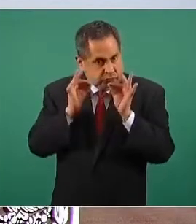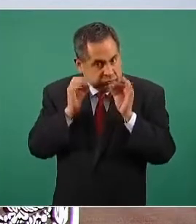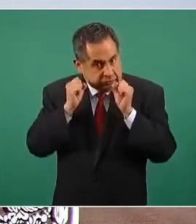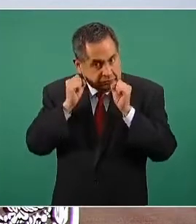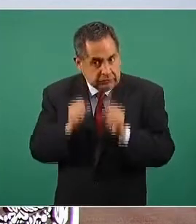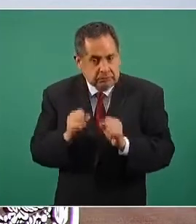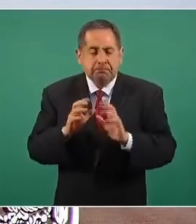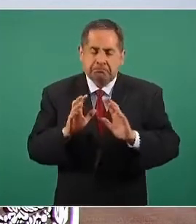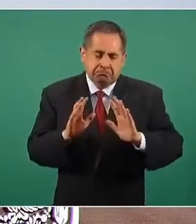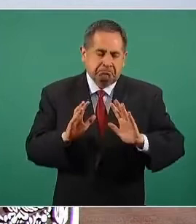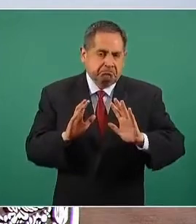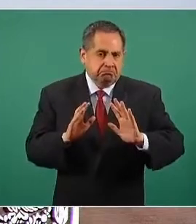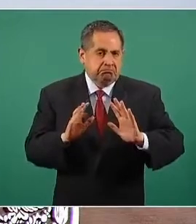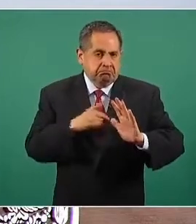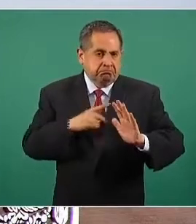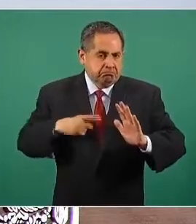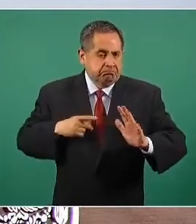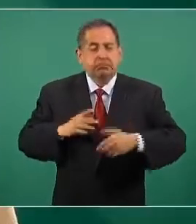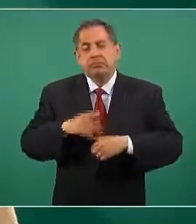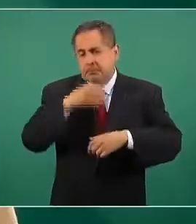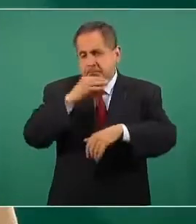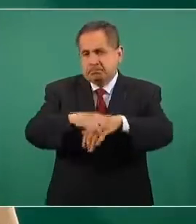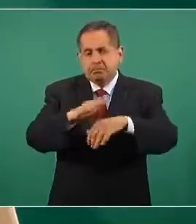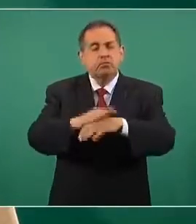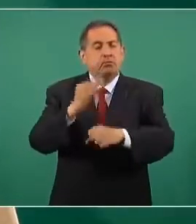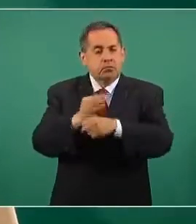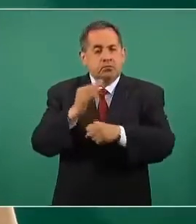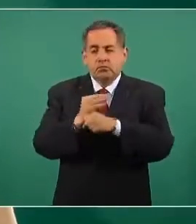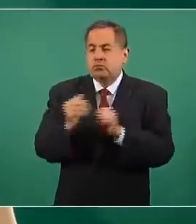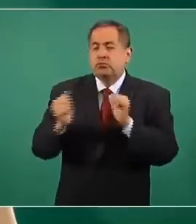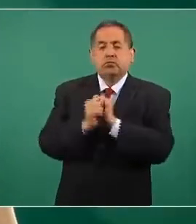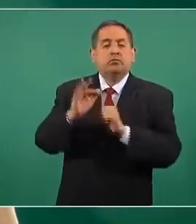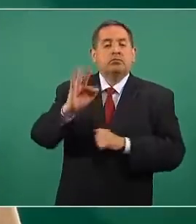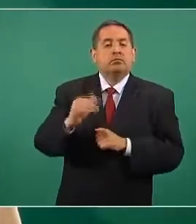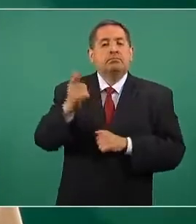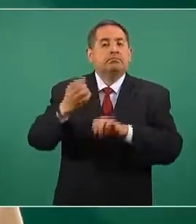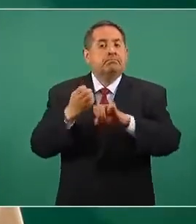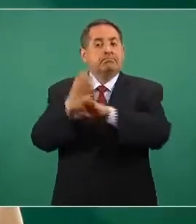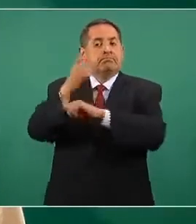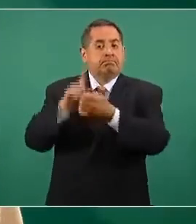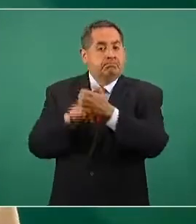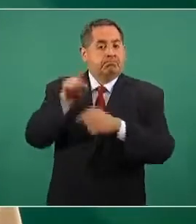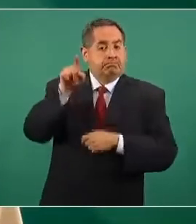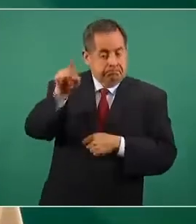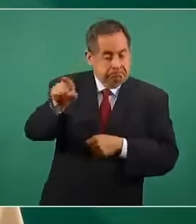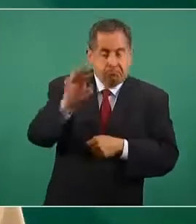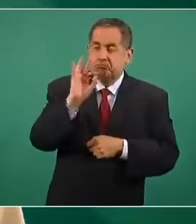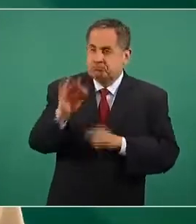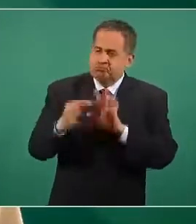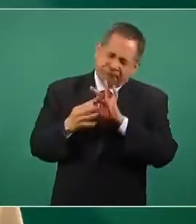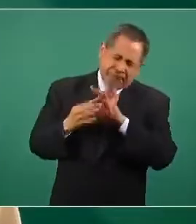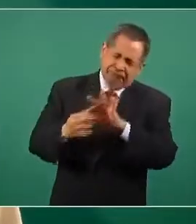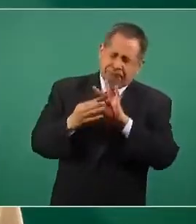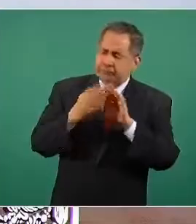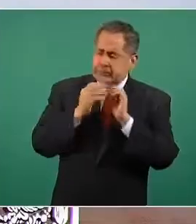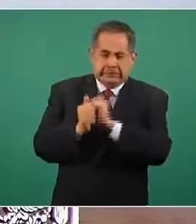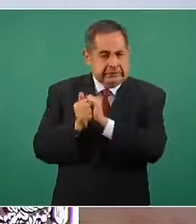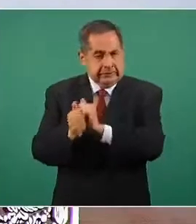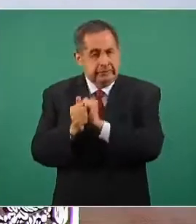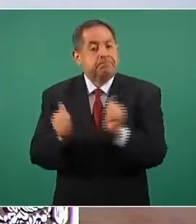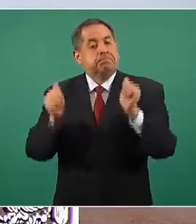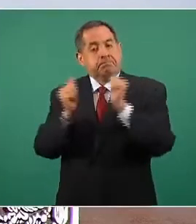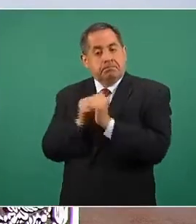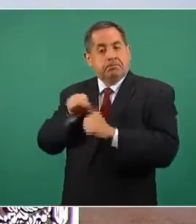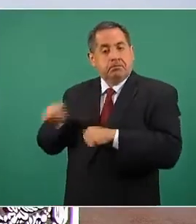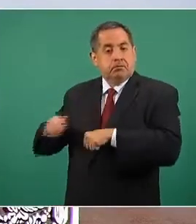Por lo pronto te puedo decir que la colaboración y coordinación es con la Fiscalía del Estado, muy estrecha, con las